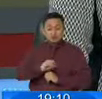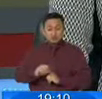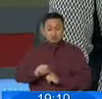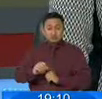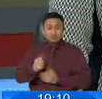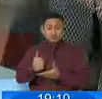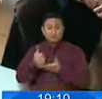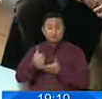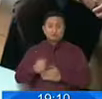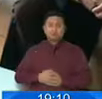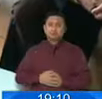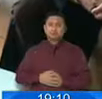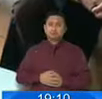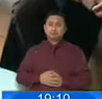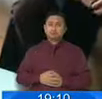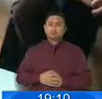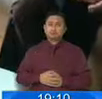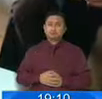contrainteligencia.